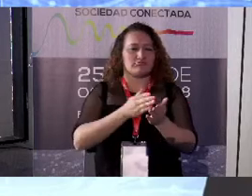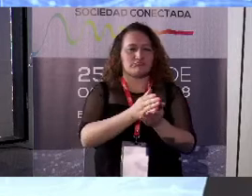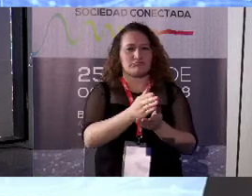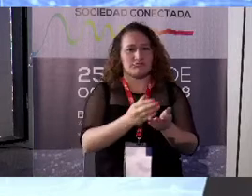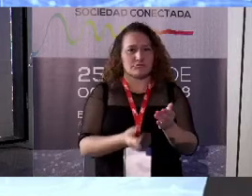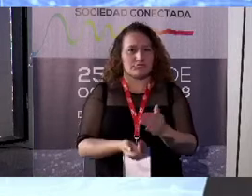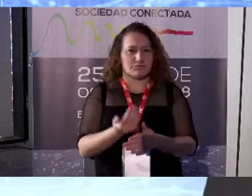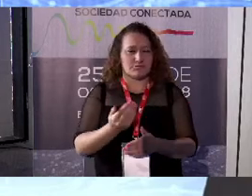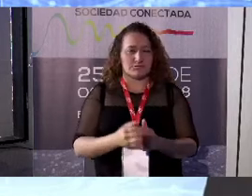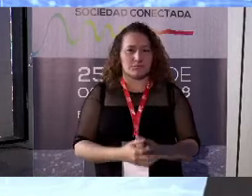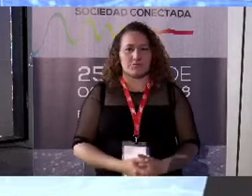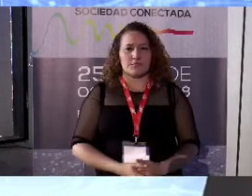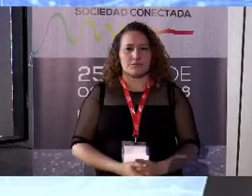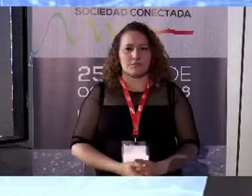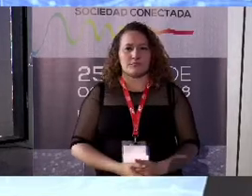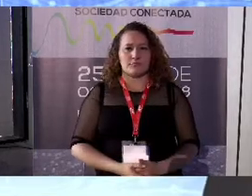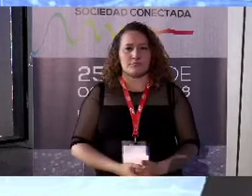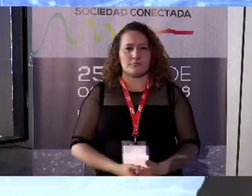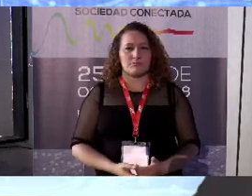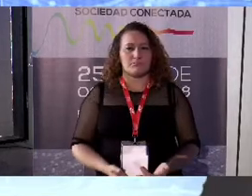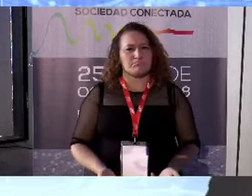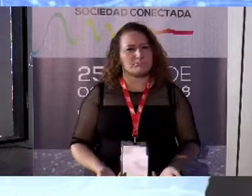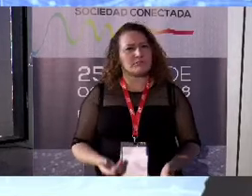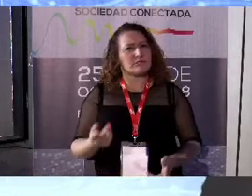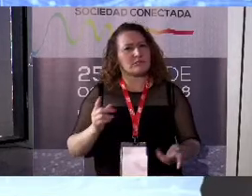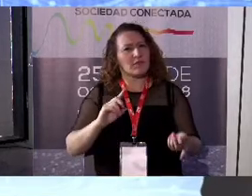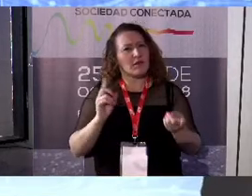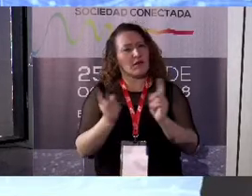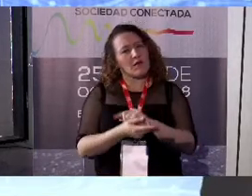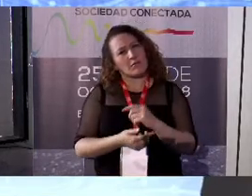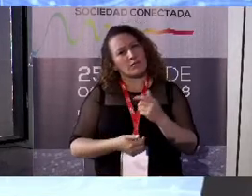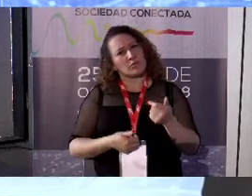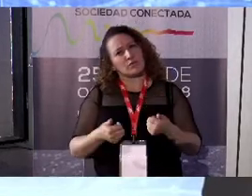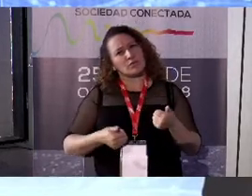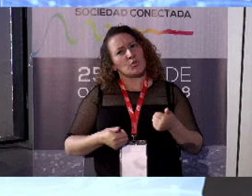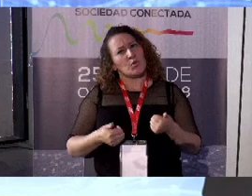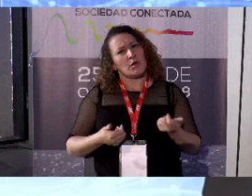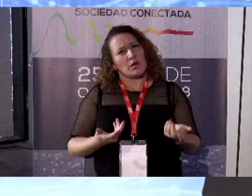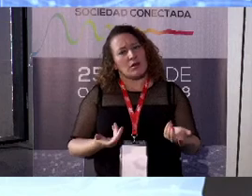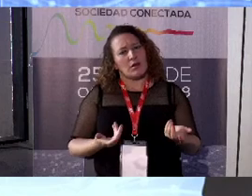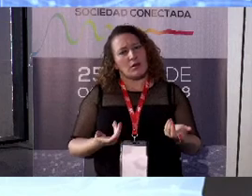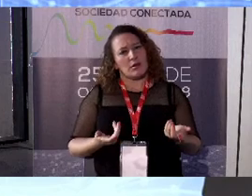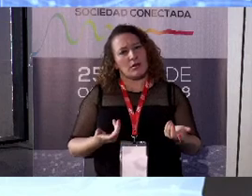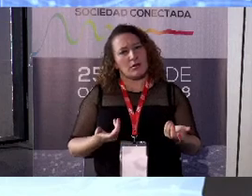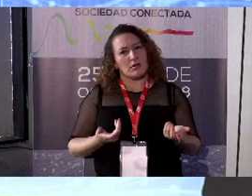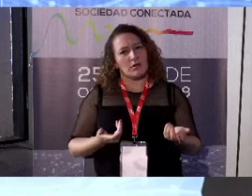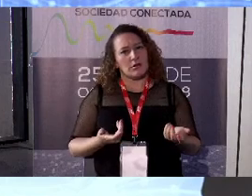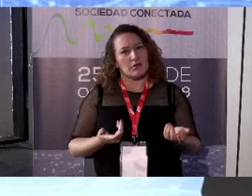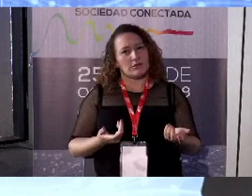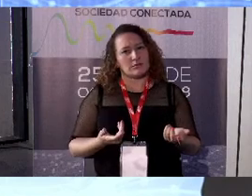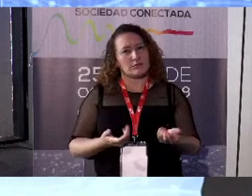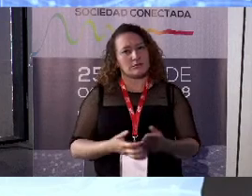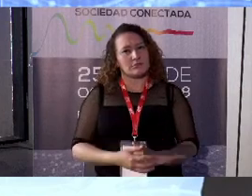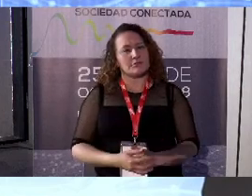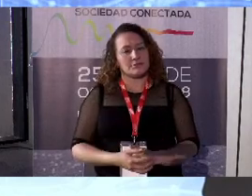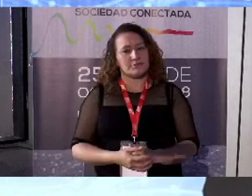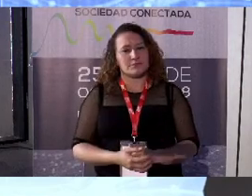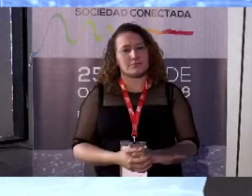sostenible cuáles fueron esos cambios que se introdujeron en estos nuevos objetivos